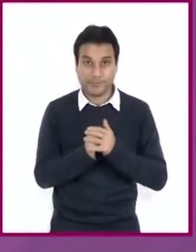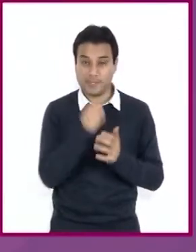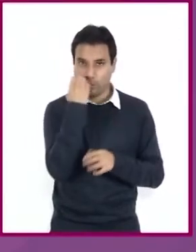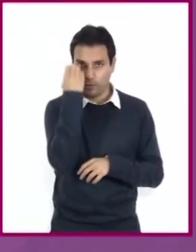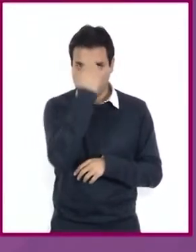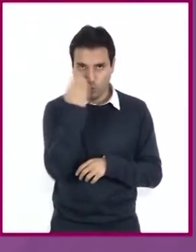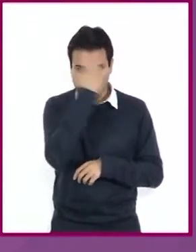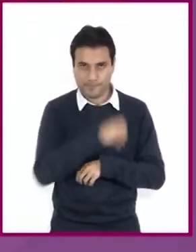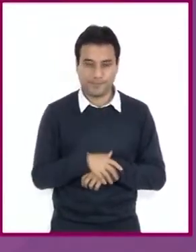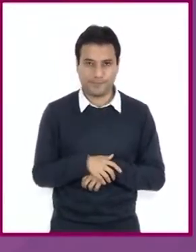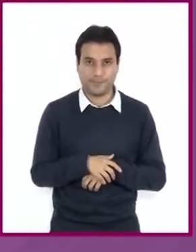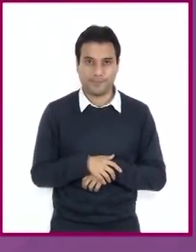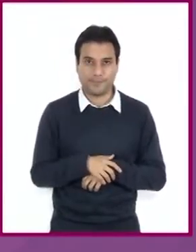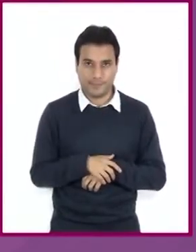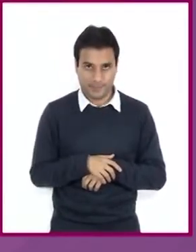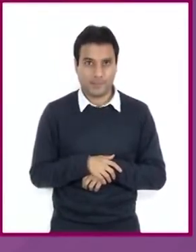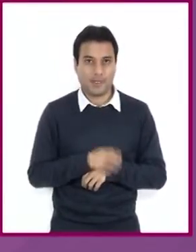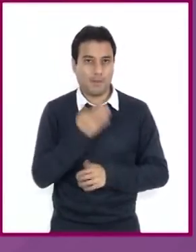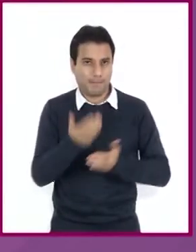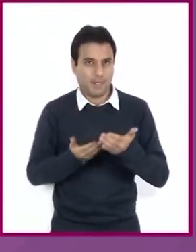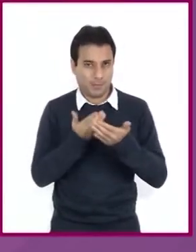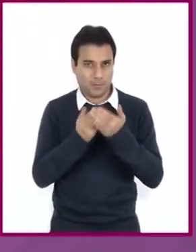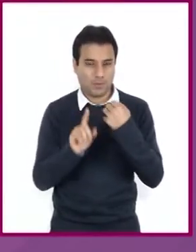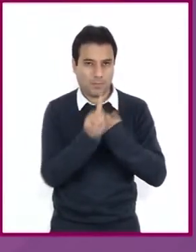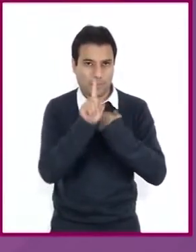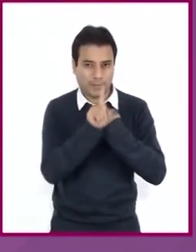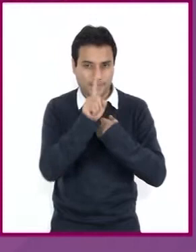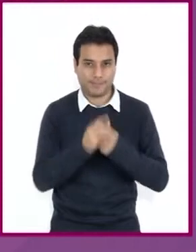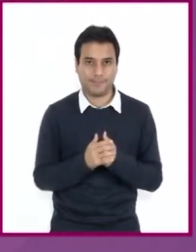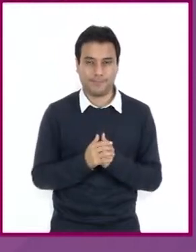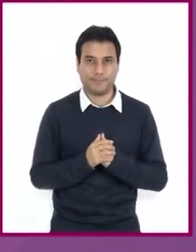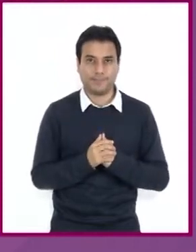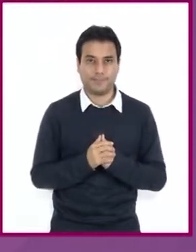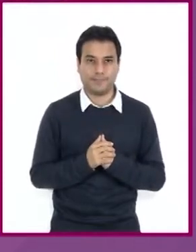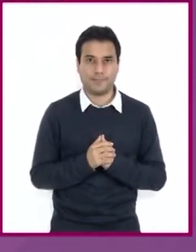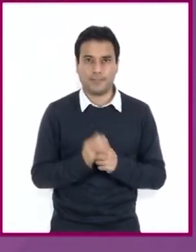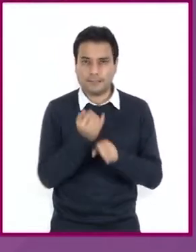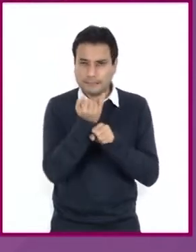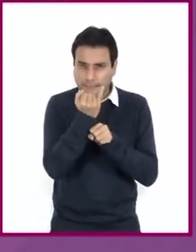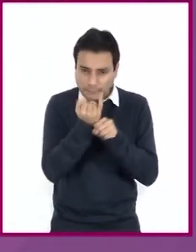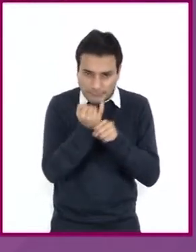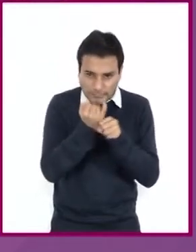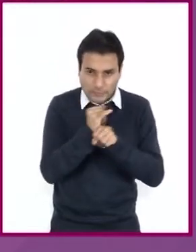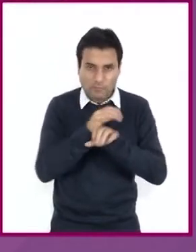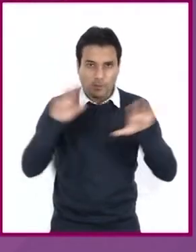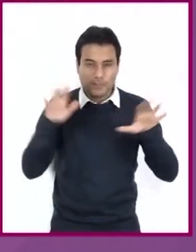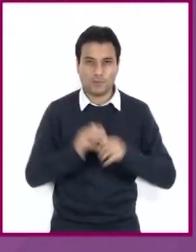observación, planteamiento del problema, búsqueda de información,